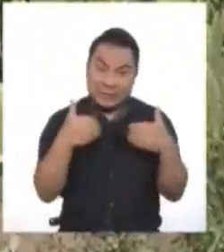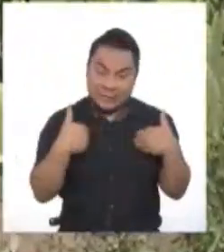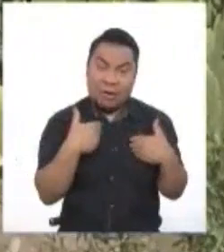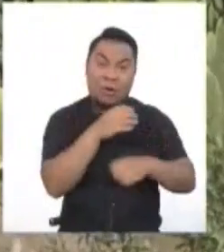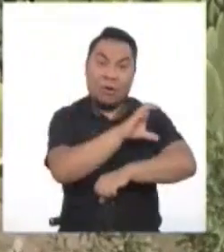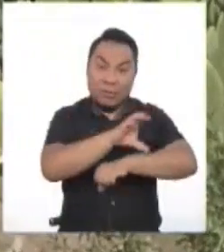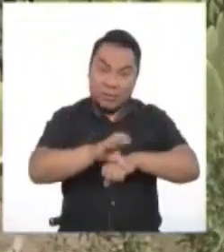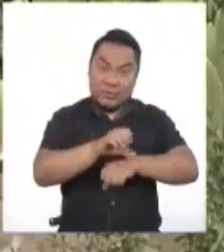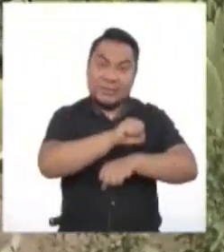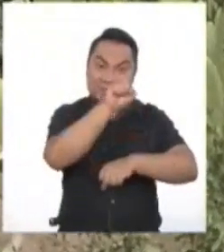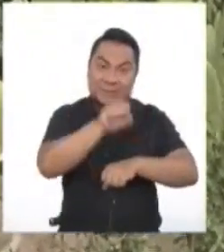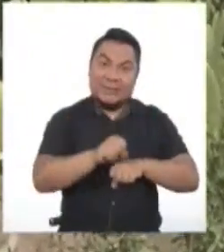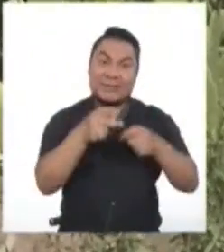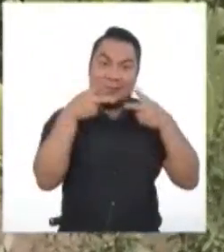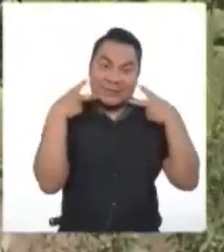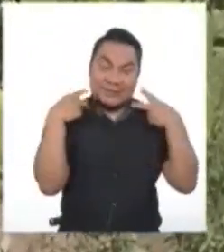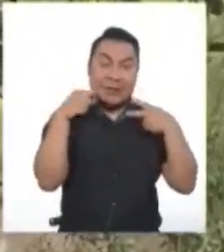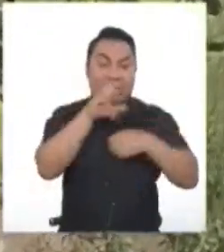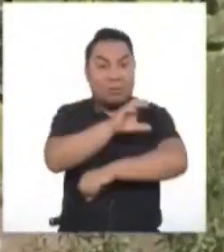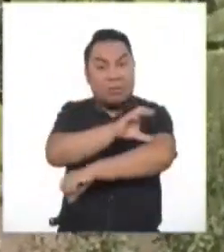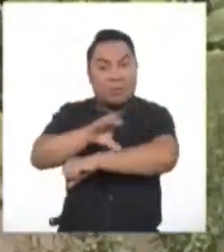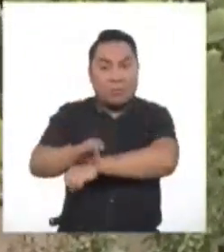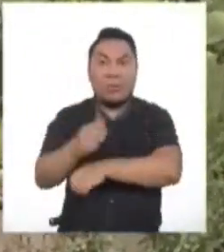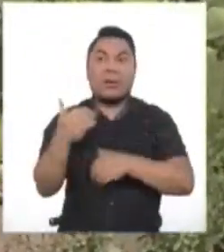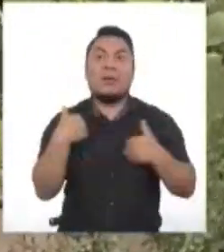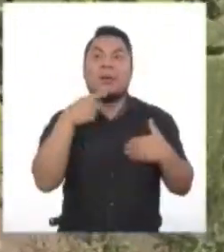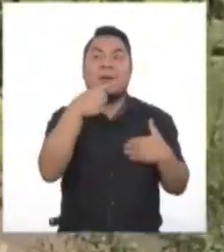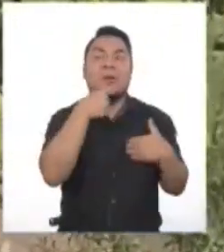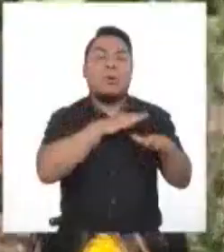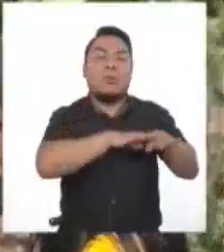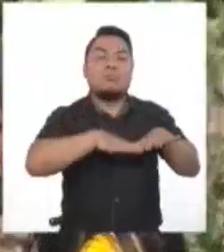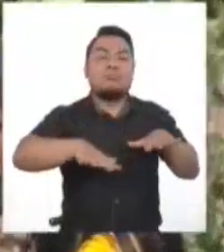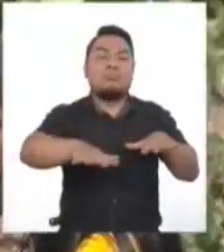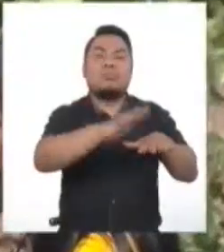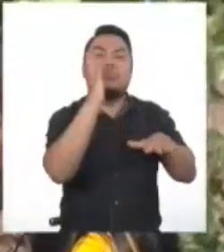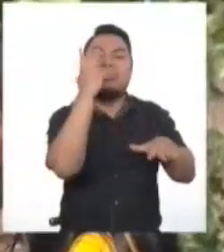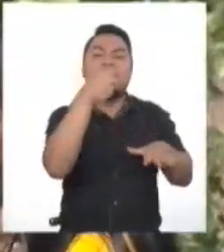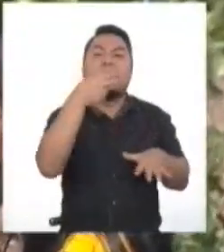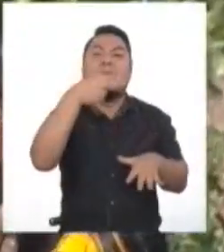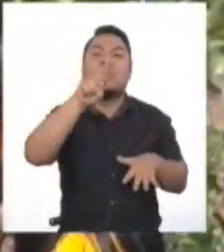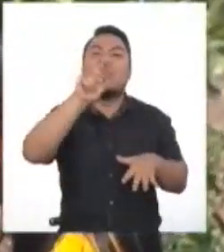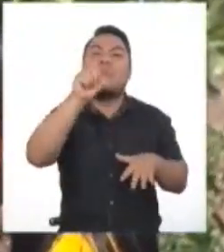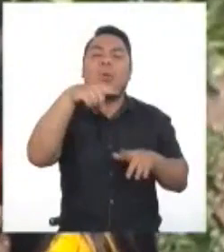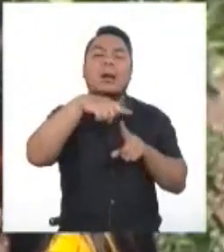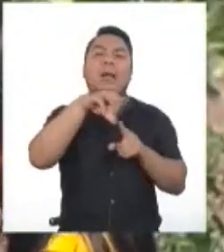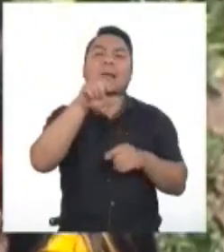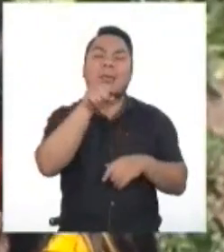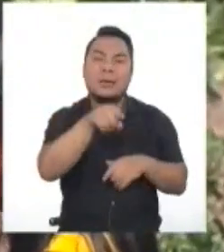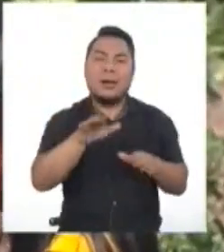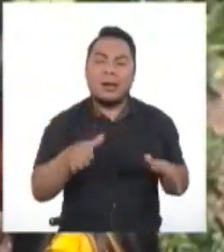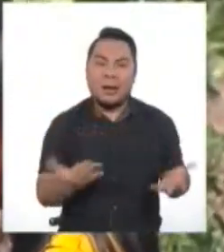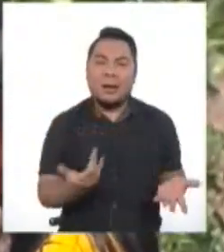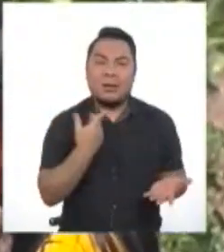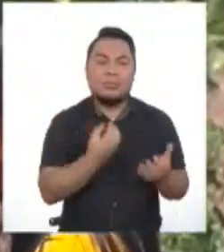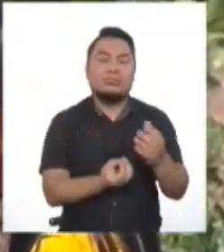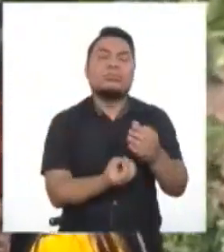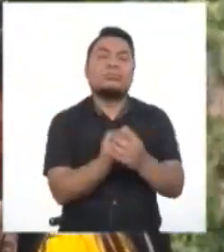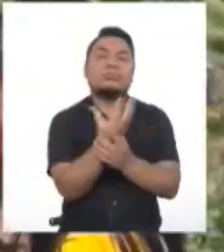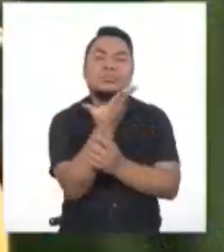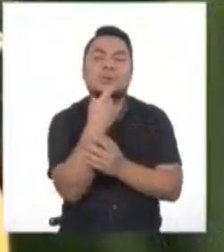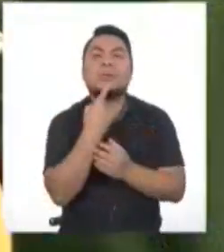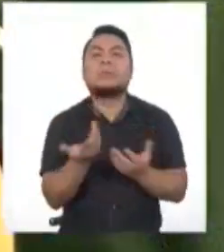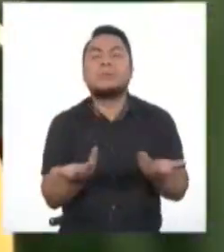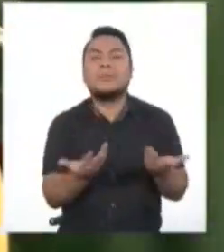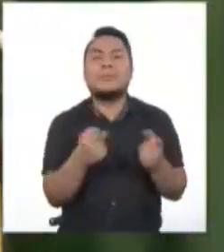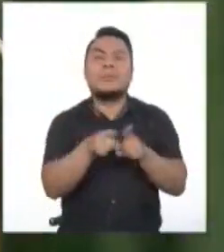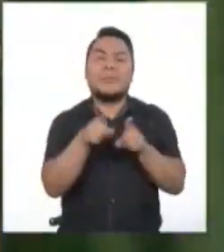Por ejemplo, ¿no? Si hablamos de costa, tenemos un valle hermoso como el Huanta, que ofrece pues nuestros cultivares, ¿no? Como la